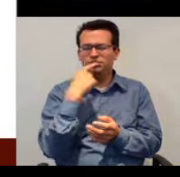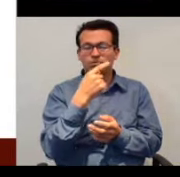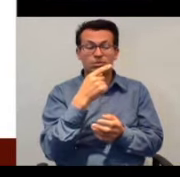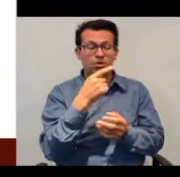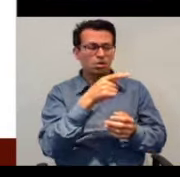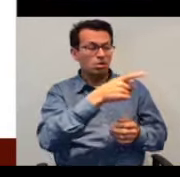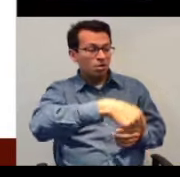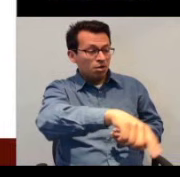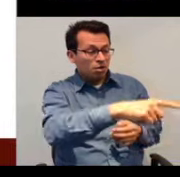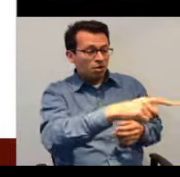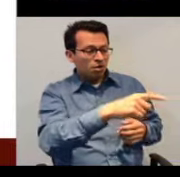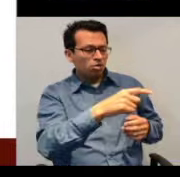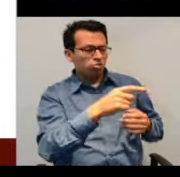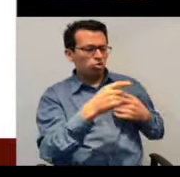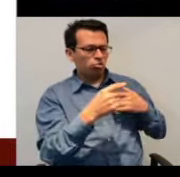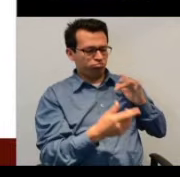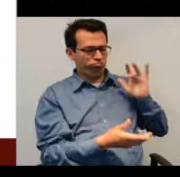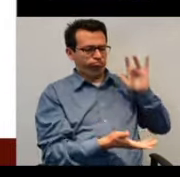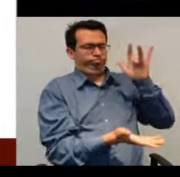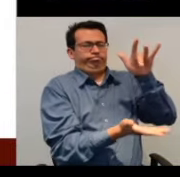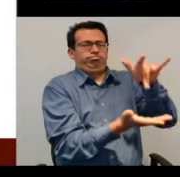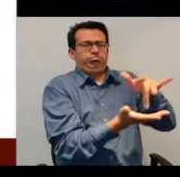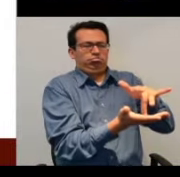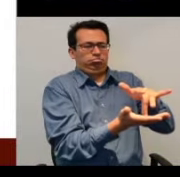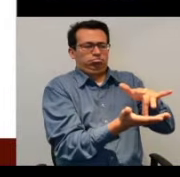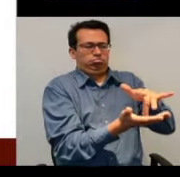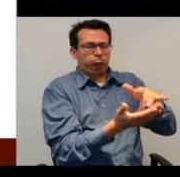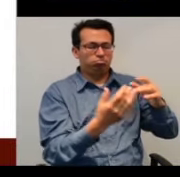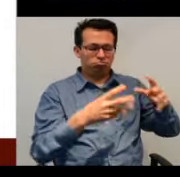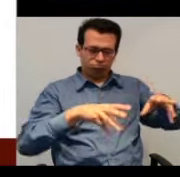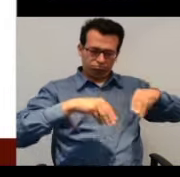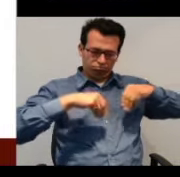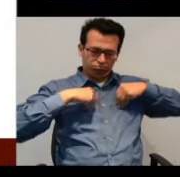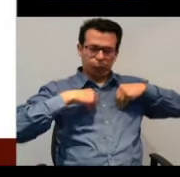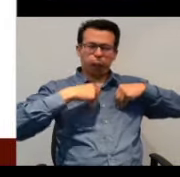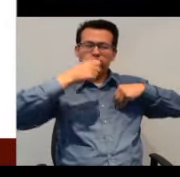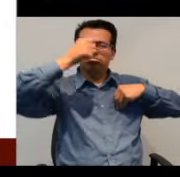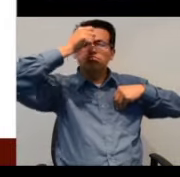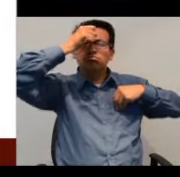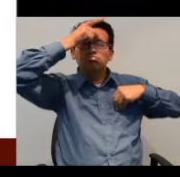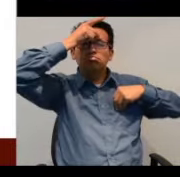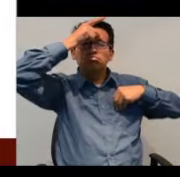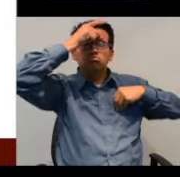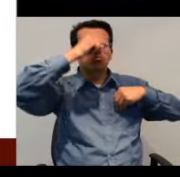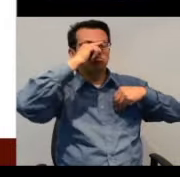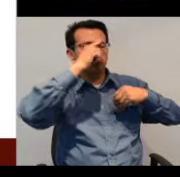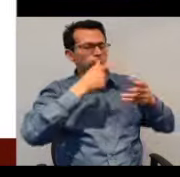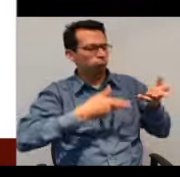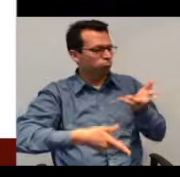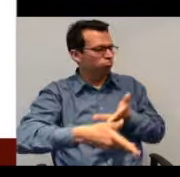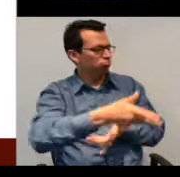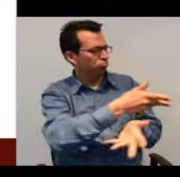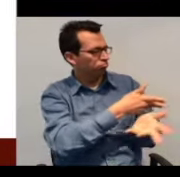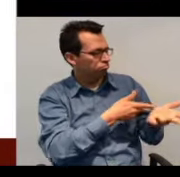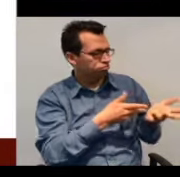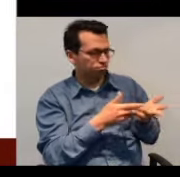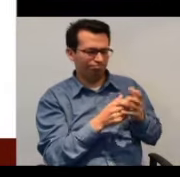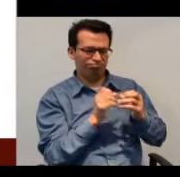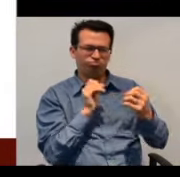que resultan de la interacción social al interior de una comunidad que tiene que tiene un objetivo en común. Pero esa